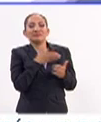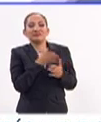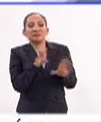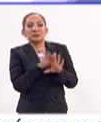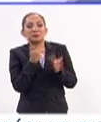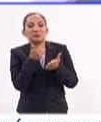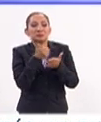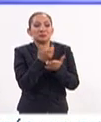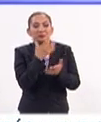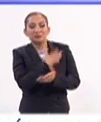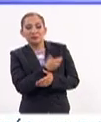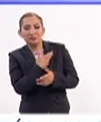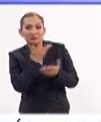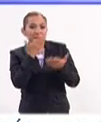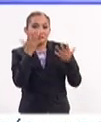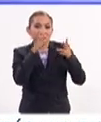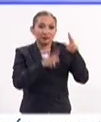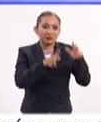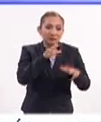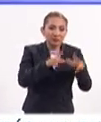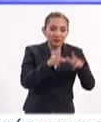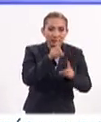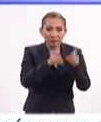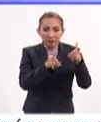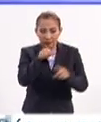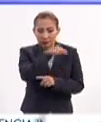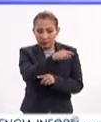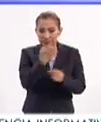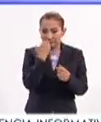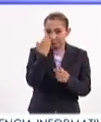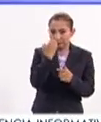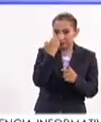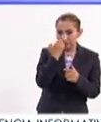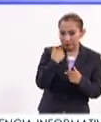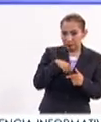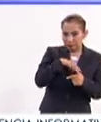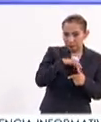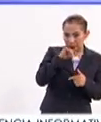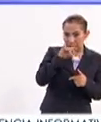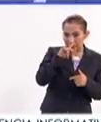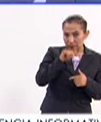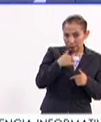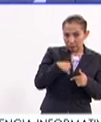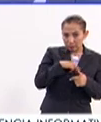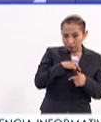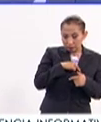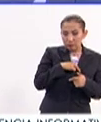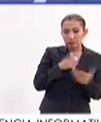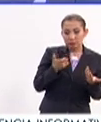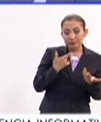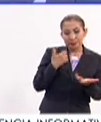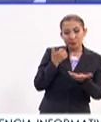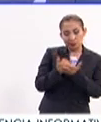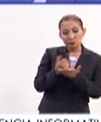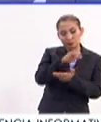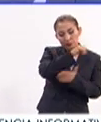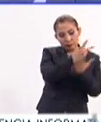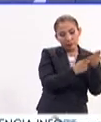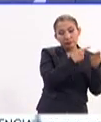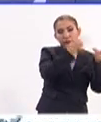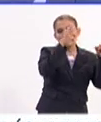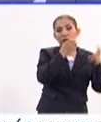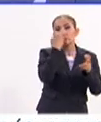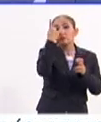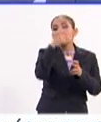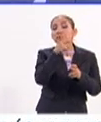mejor cómo enfrentar esas situaciones. Pero aquí es donde las instituciones, o sea, en este caso por ejemplo el Instituto Politécnico cuenta con otro programa que es